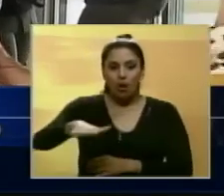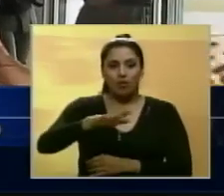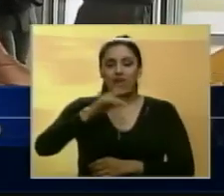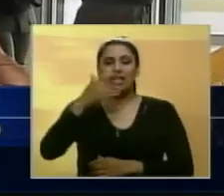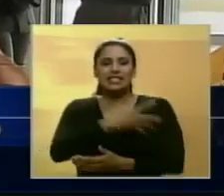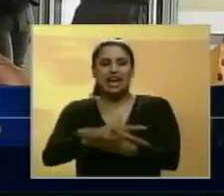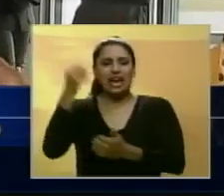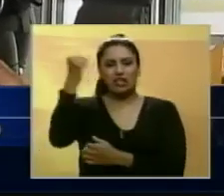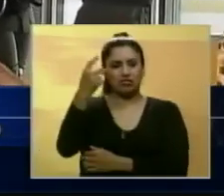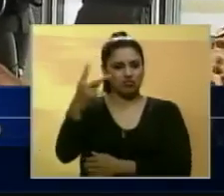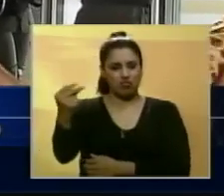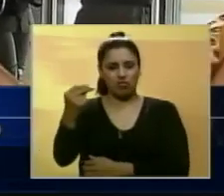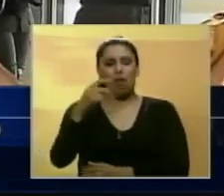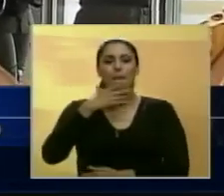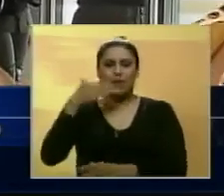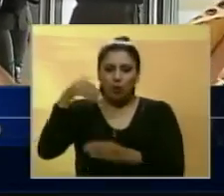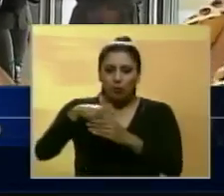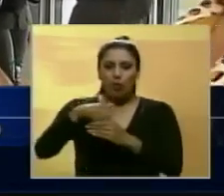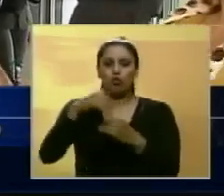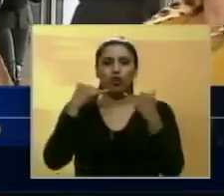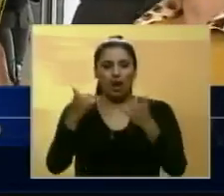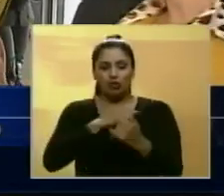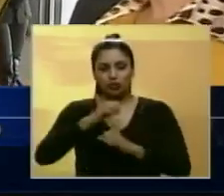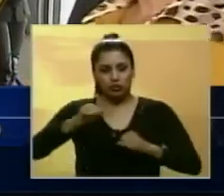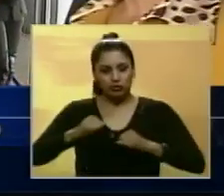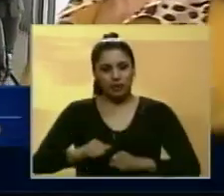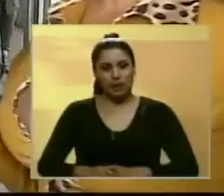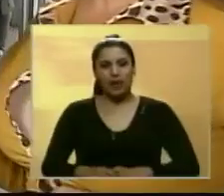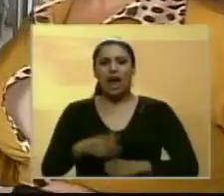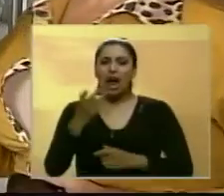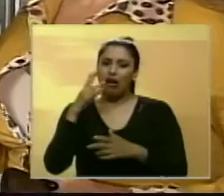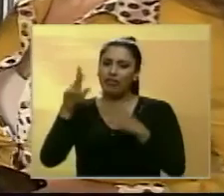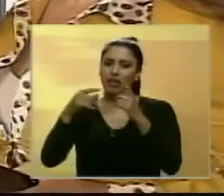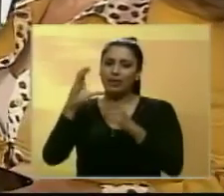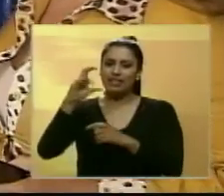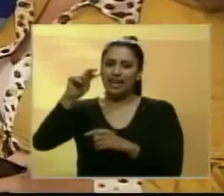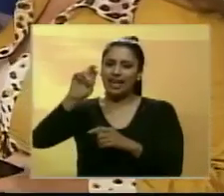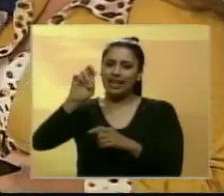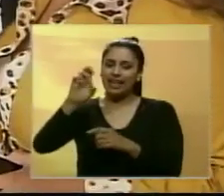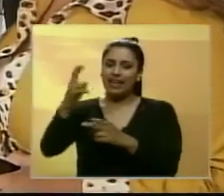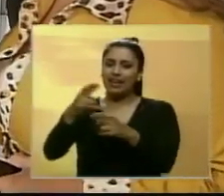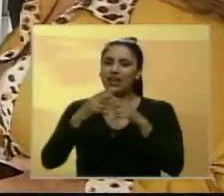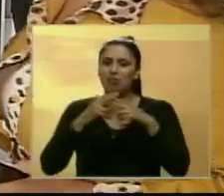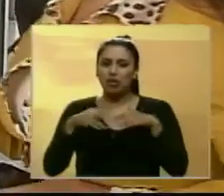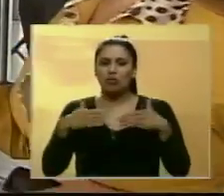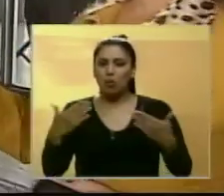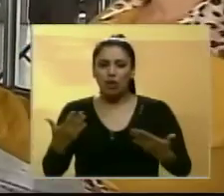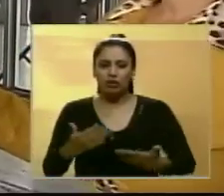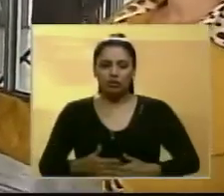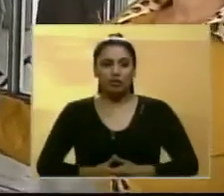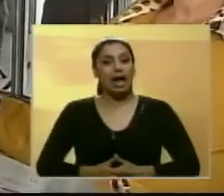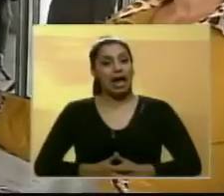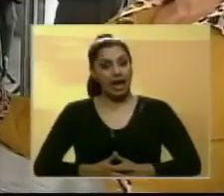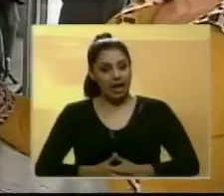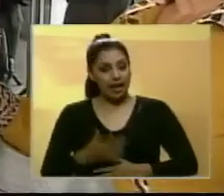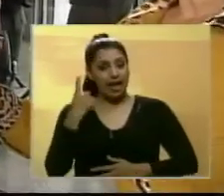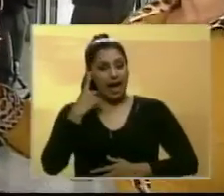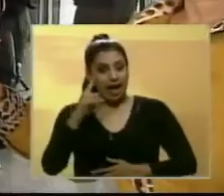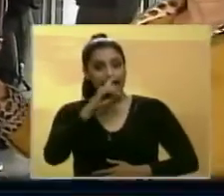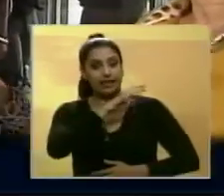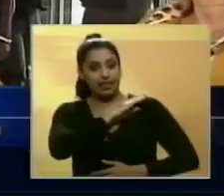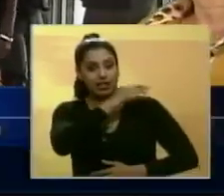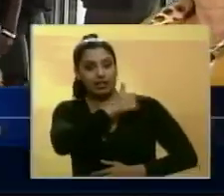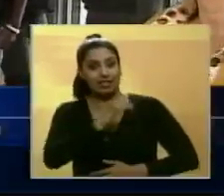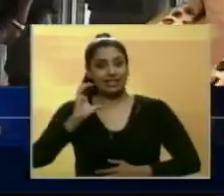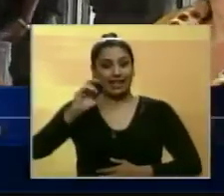con la sangre del pueblo. En ese empeño no vamos a cejar. ¿Cuándo le va a dar respuesta el Consejo Nacional Electoral de esta solicitud? Hay directorio del